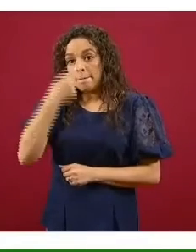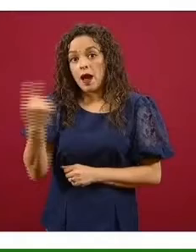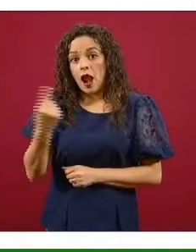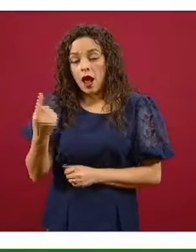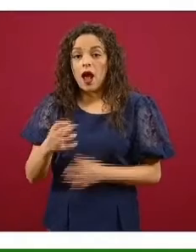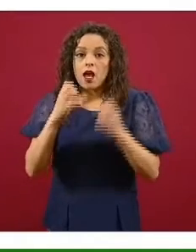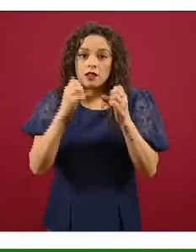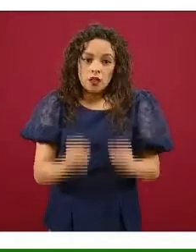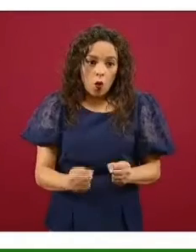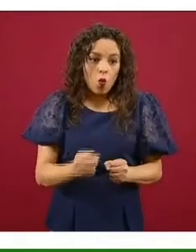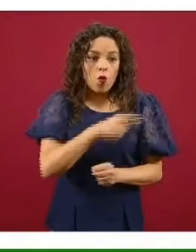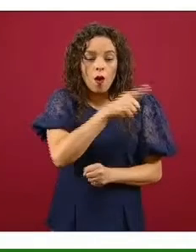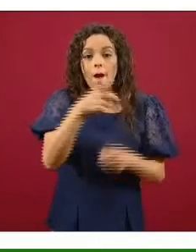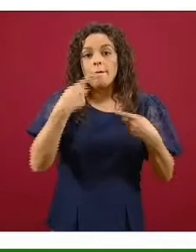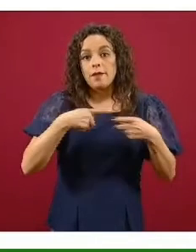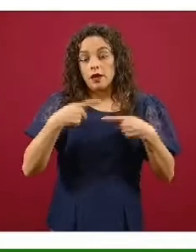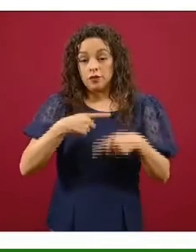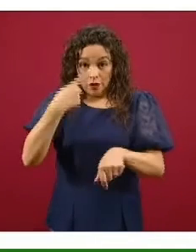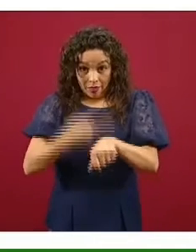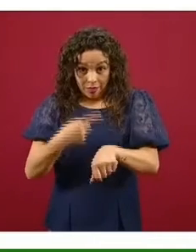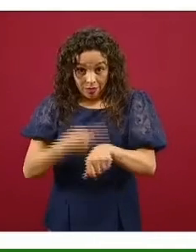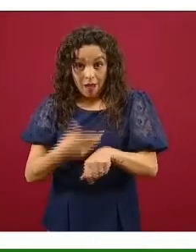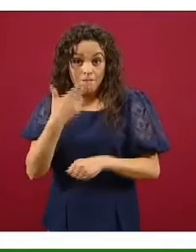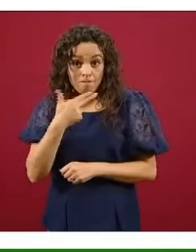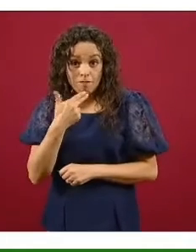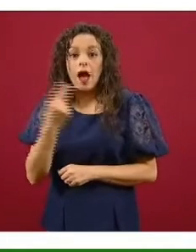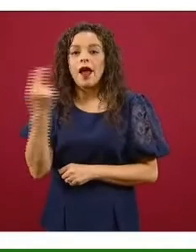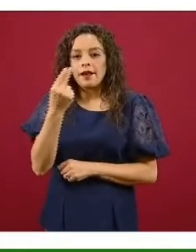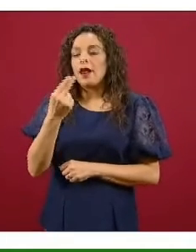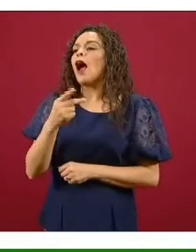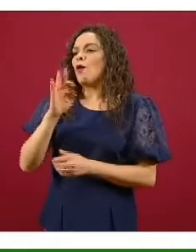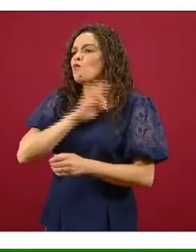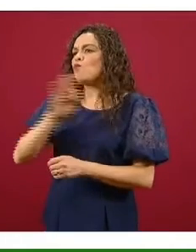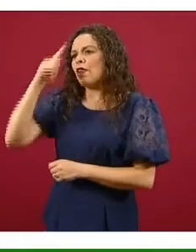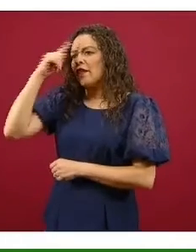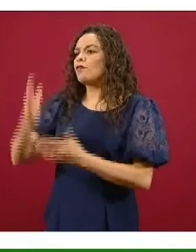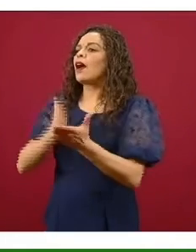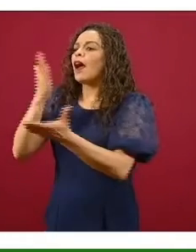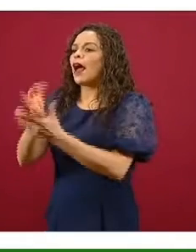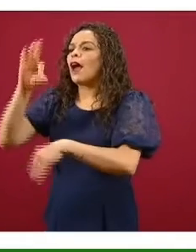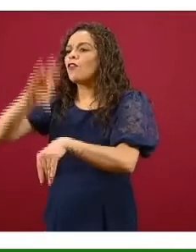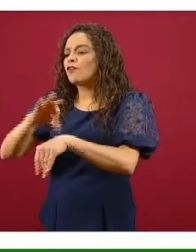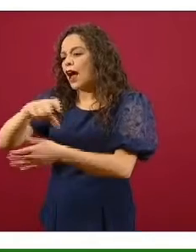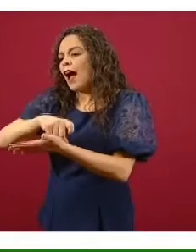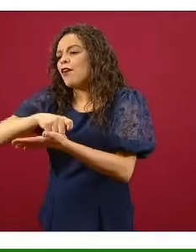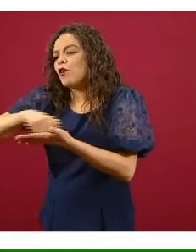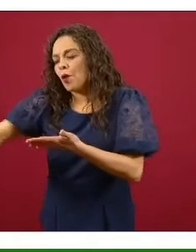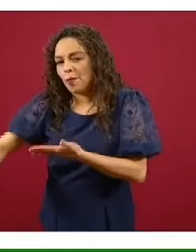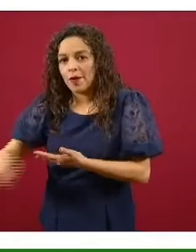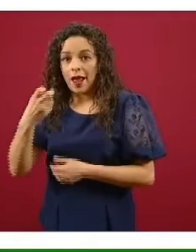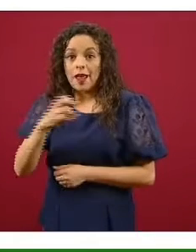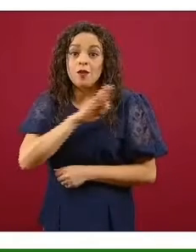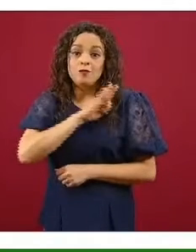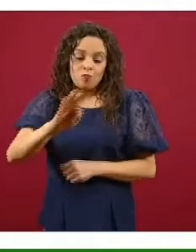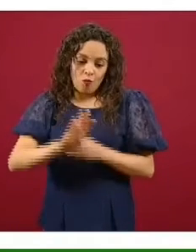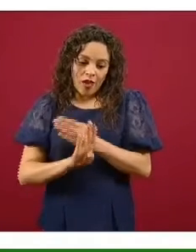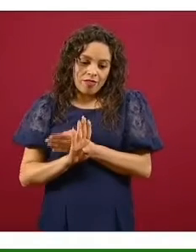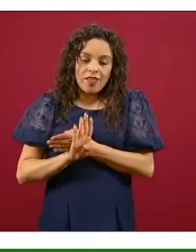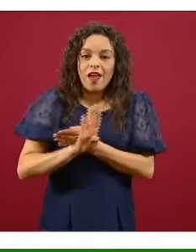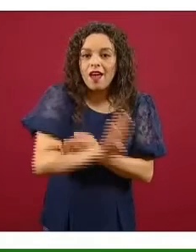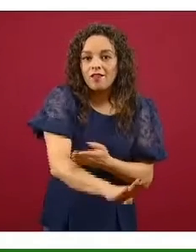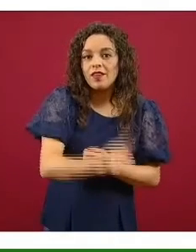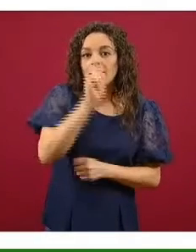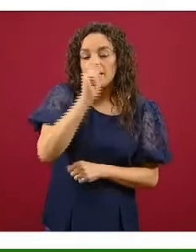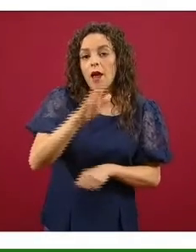tienen acceso al tratamiento que requieren y que por lo tanto van a ayudarnos a evitar complicaciones